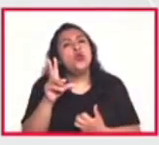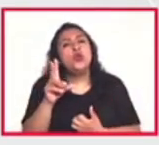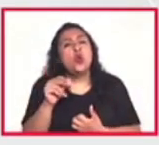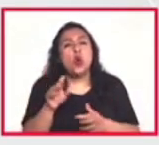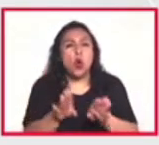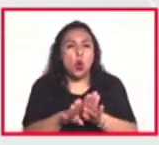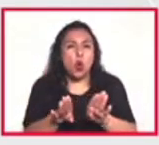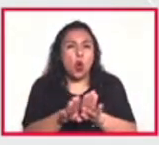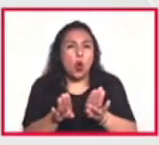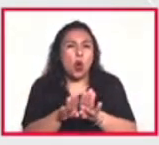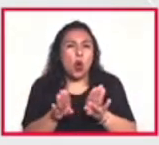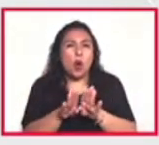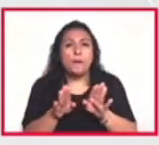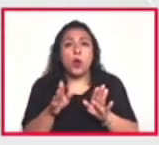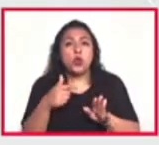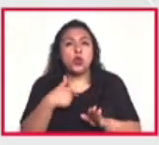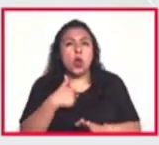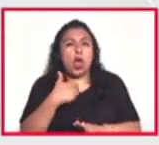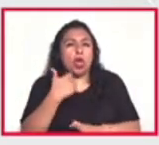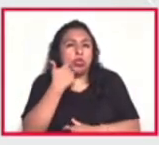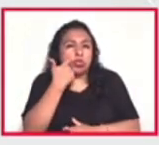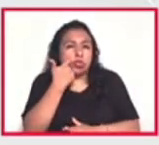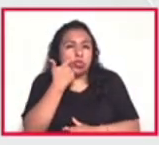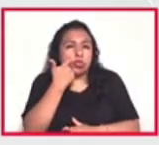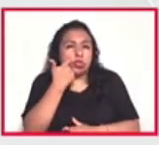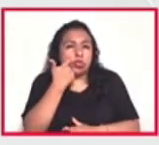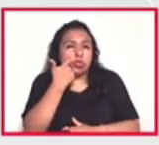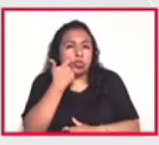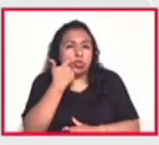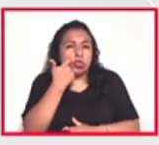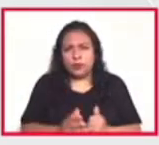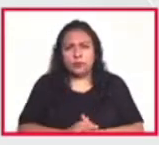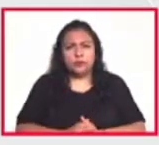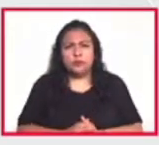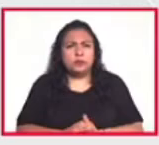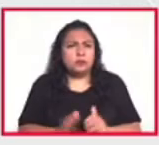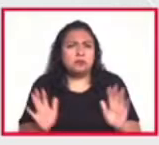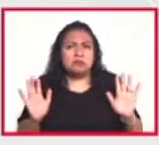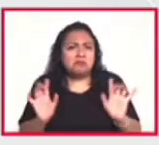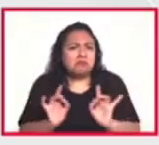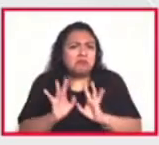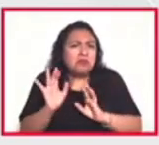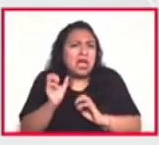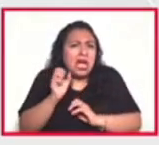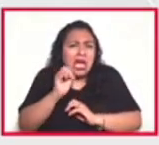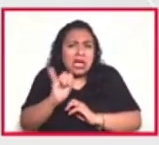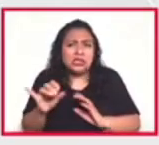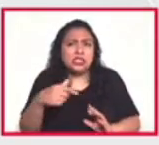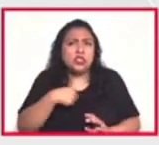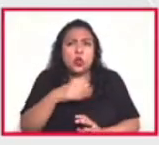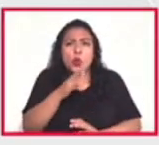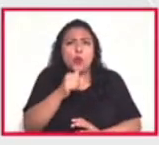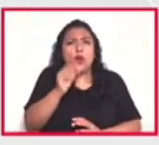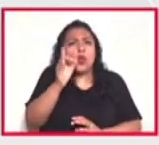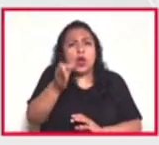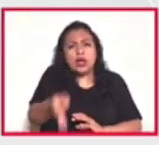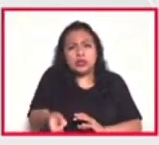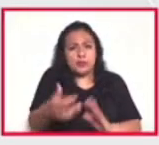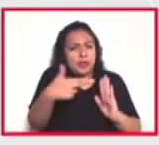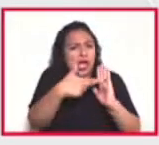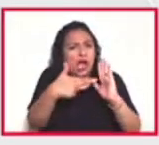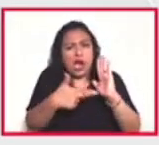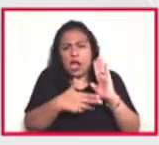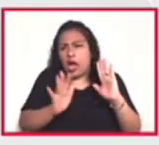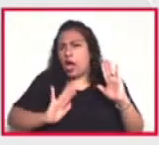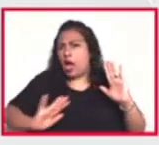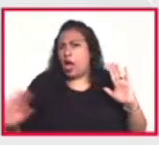manera programática, sino que es una cosa natural que surge. No puedo aceptar el canon. Quizás